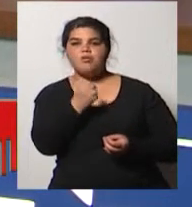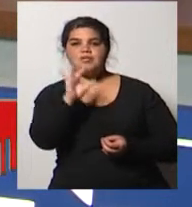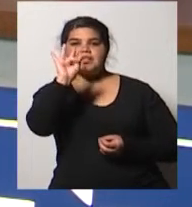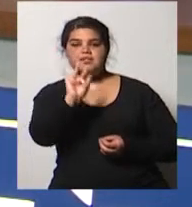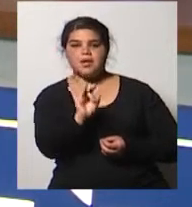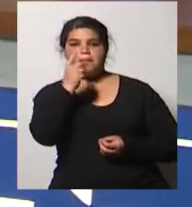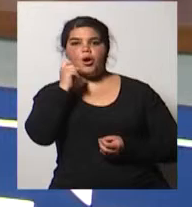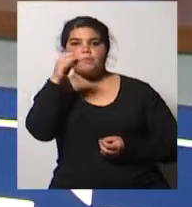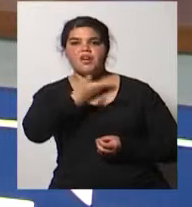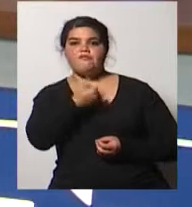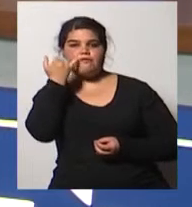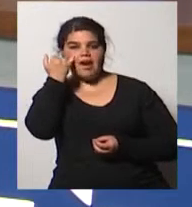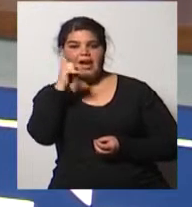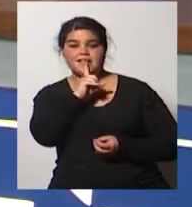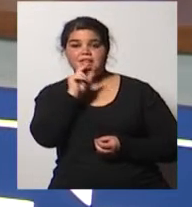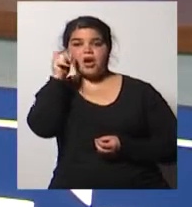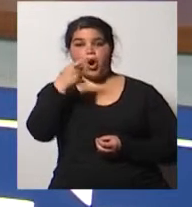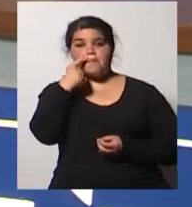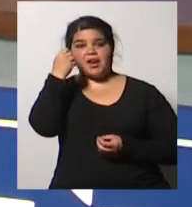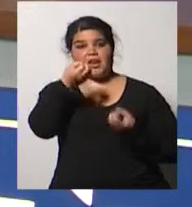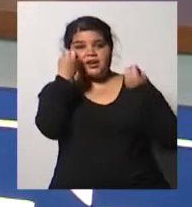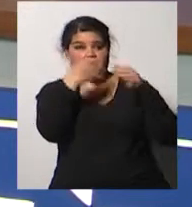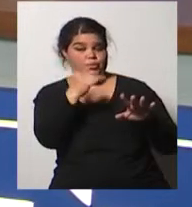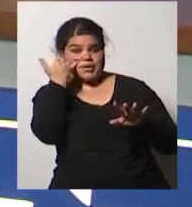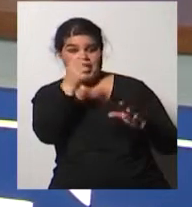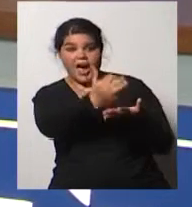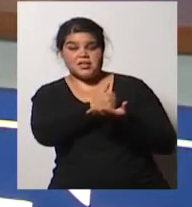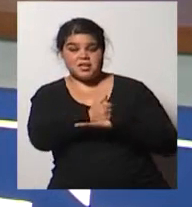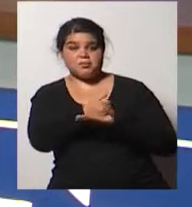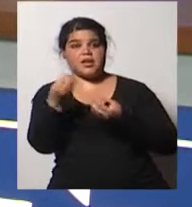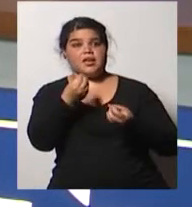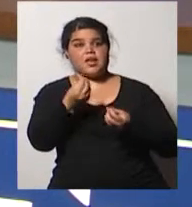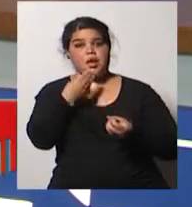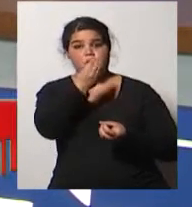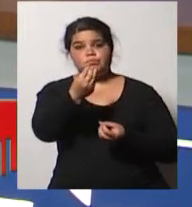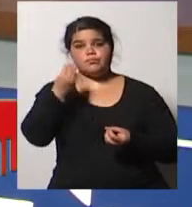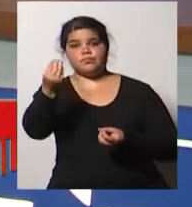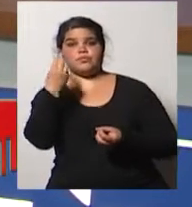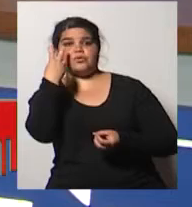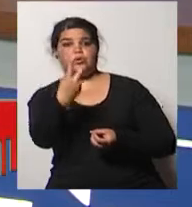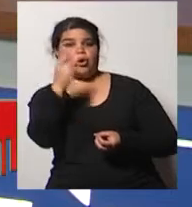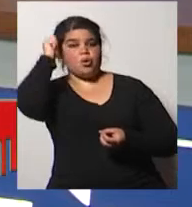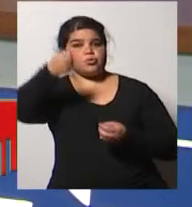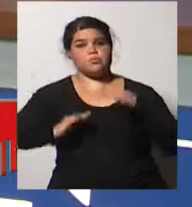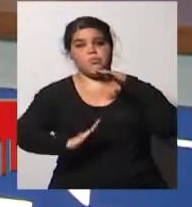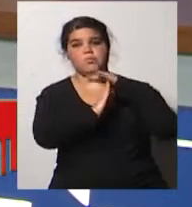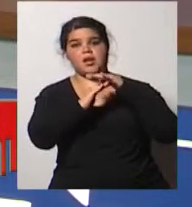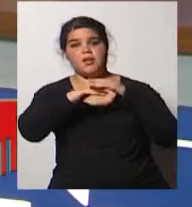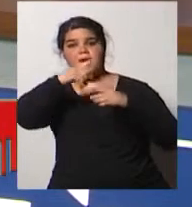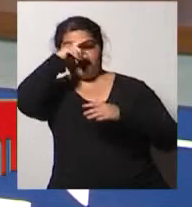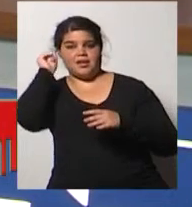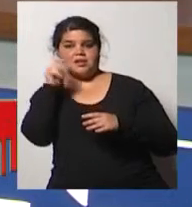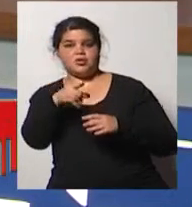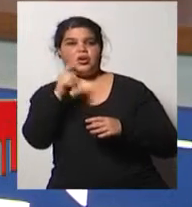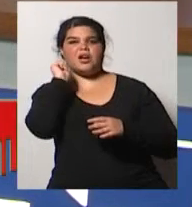cuando se haga efectiva la renuncia de Carlos Fait. Van a haber dos vacantes en la Corte Suprema de Justicia de la Nación. ¿Qué deberá hacer el